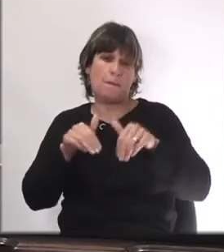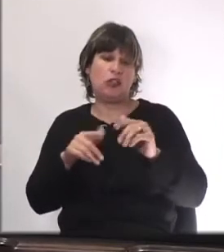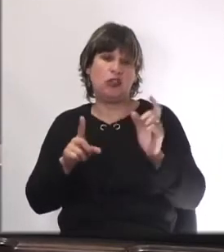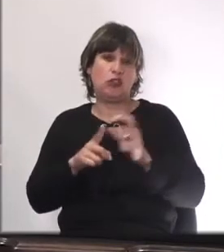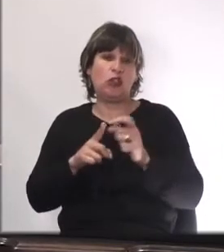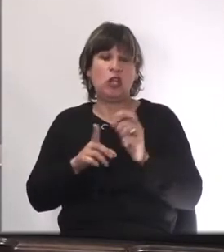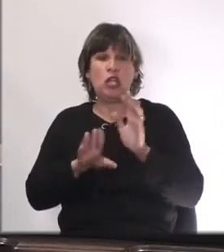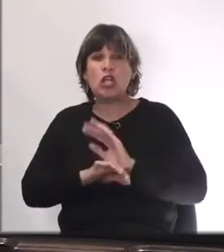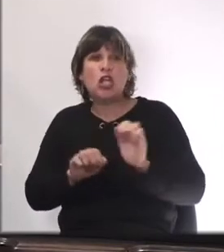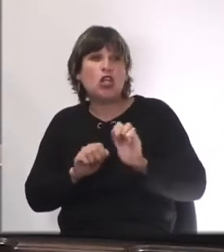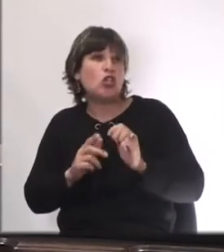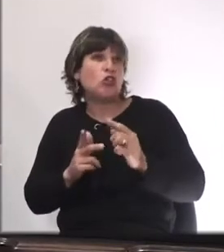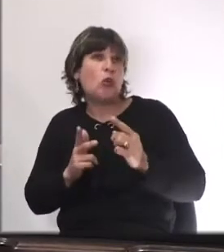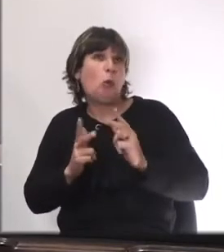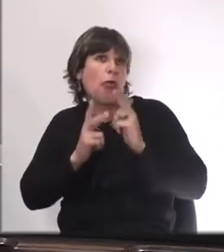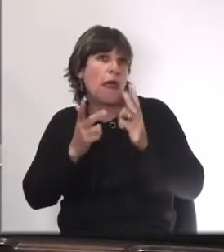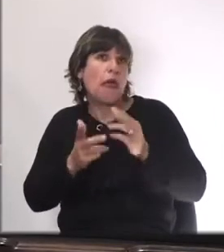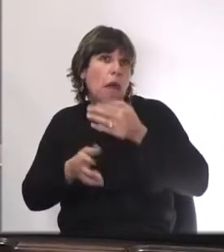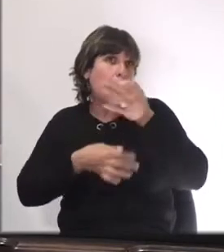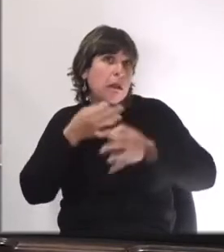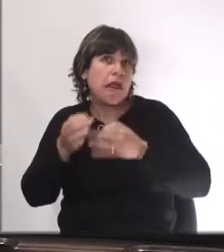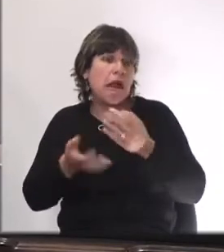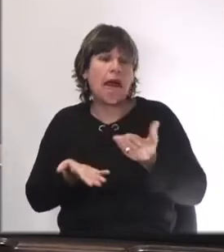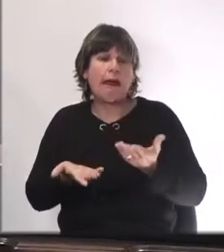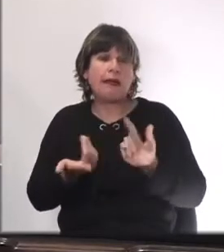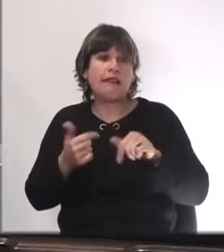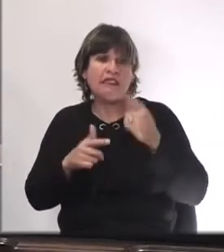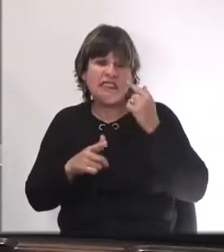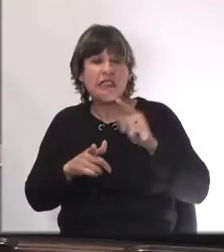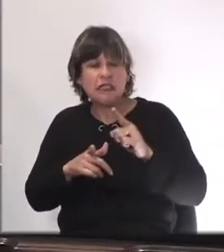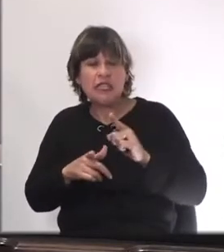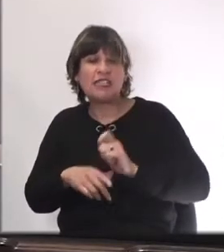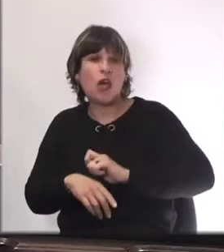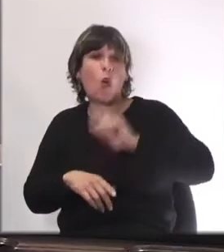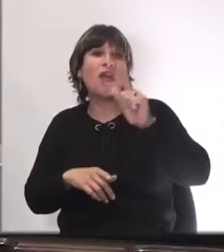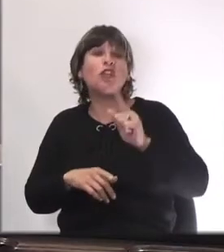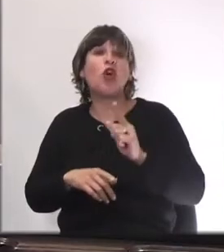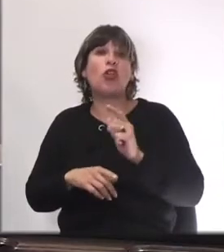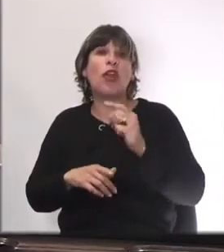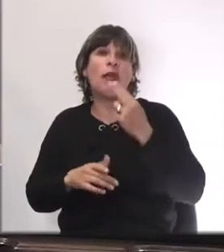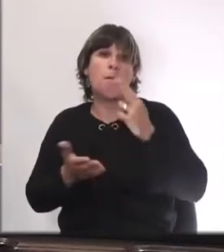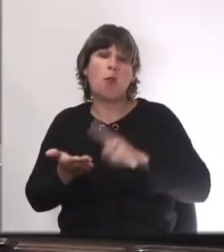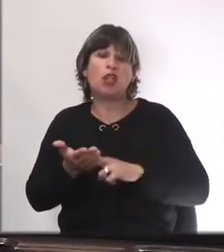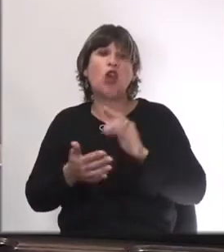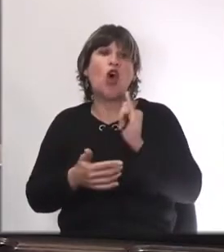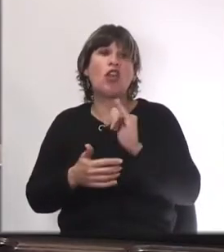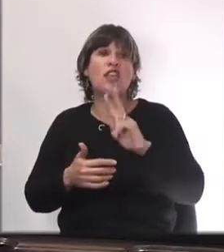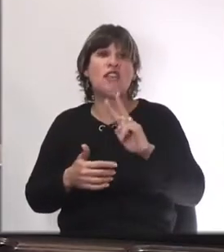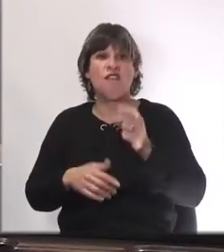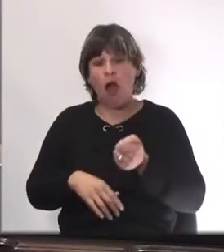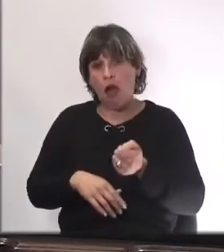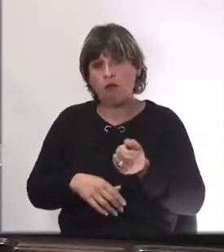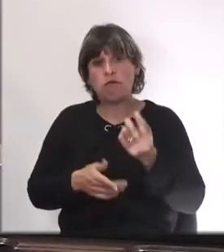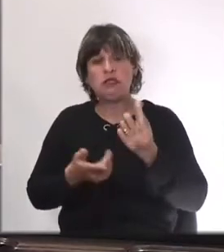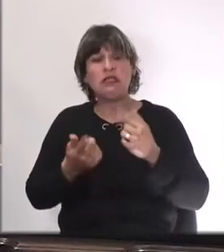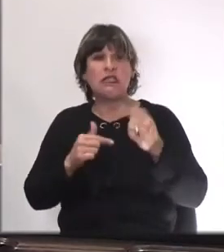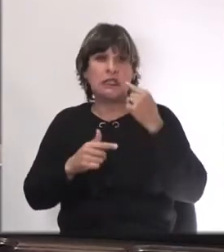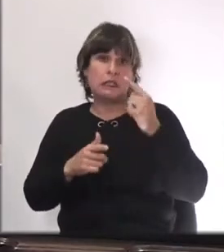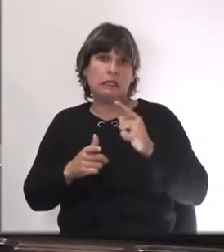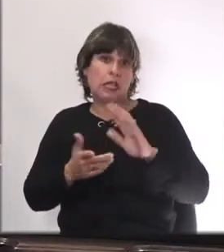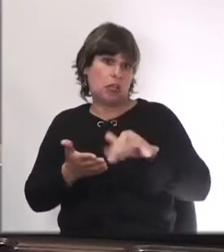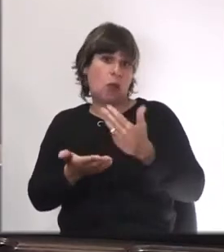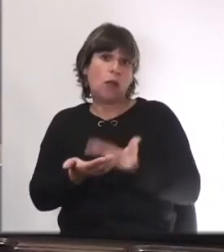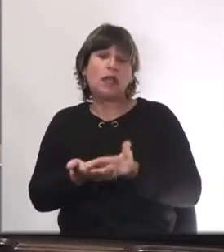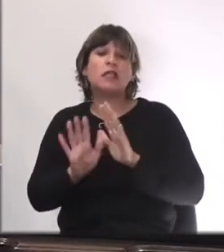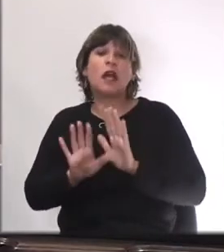puede explicar si no se consideran los aumentos del IVA, que en realidad fueron elípticamente planteados